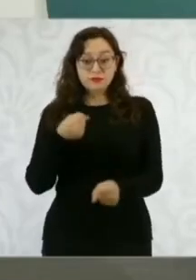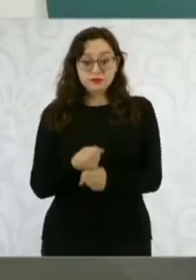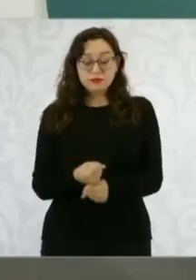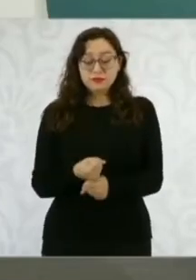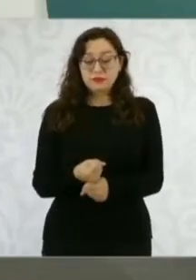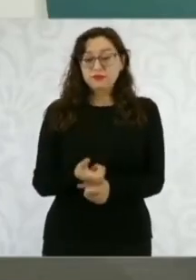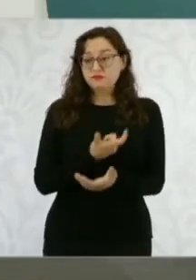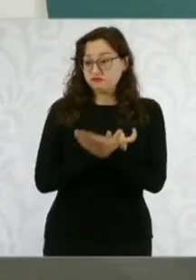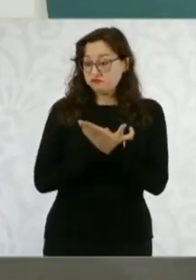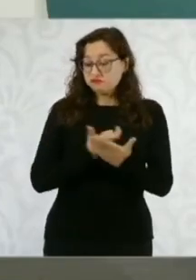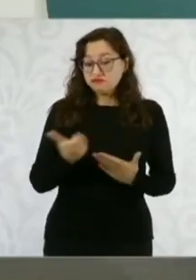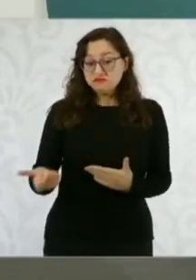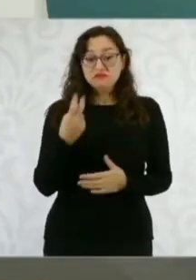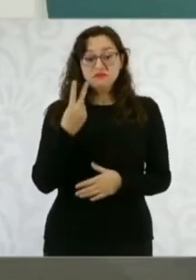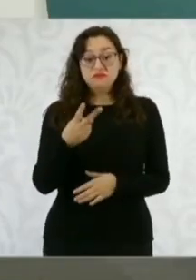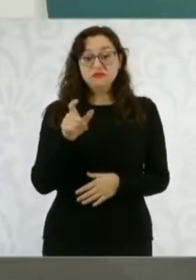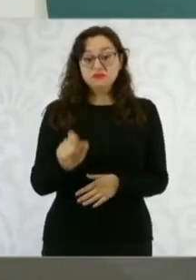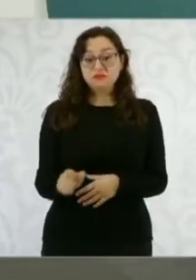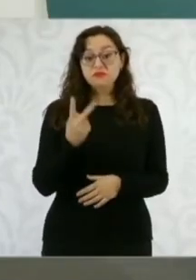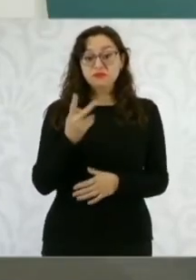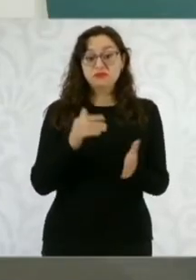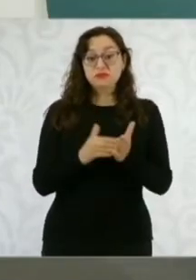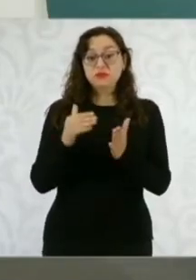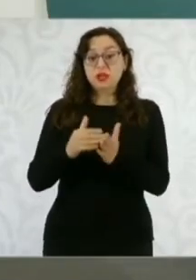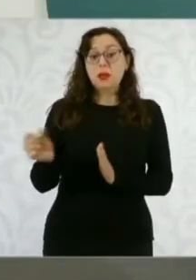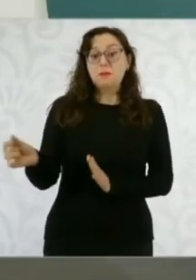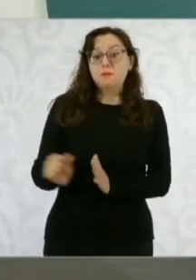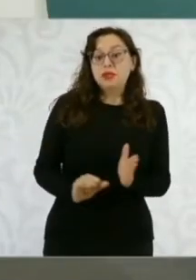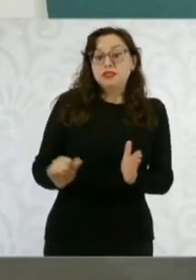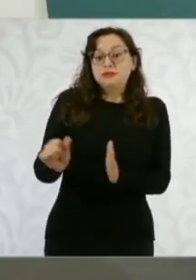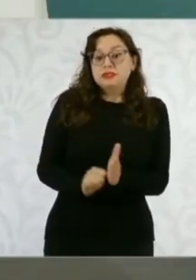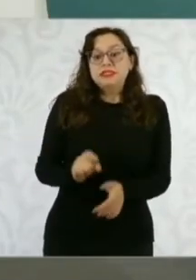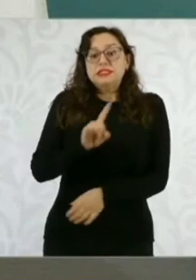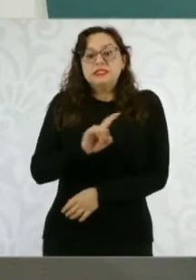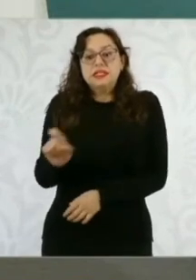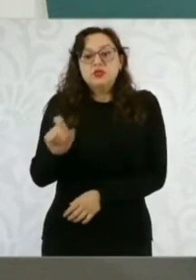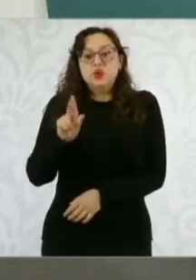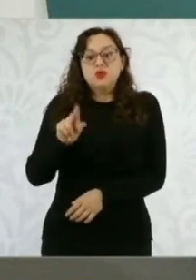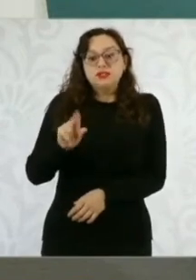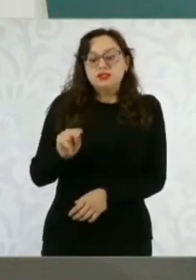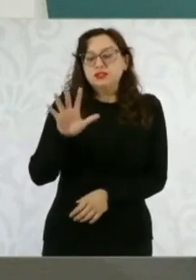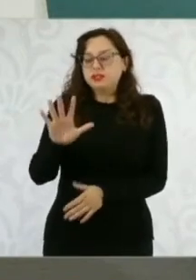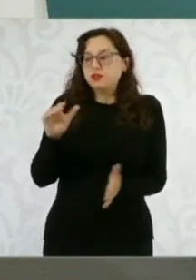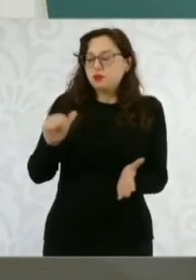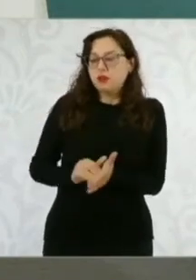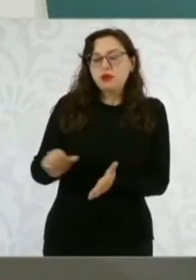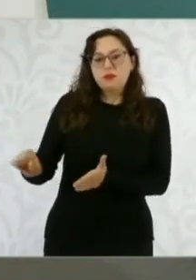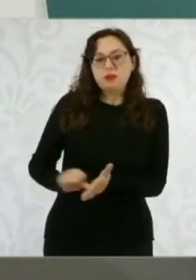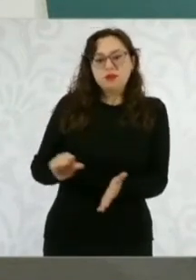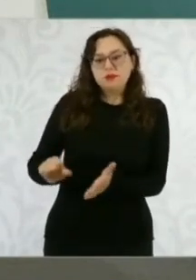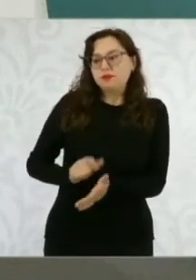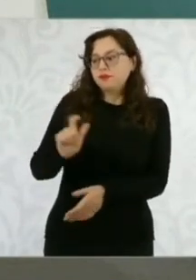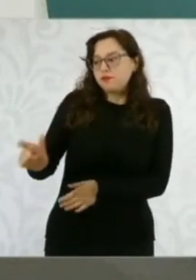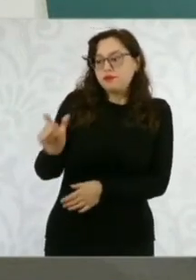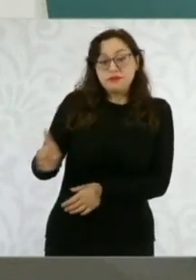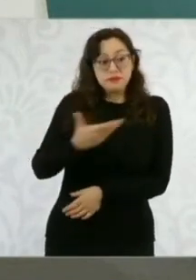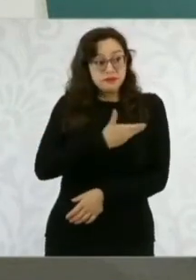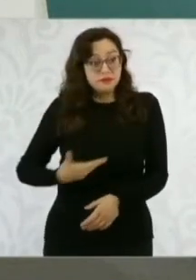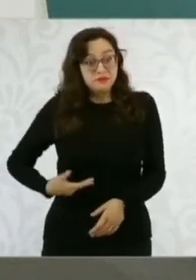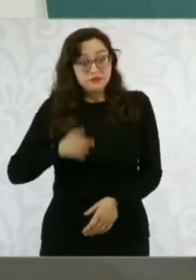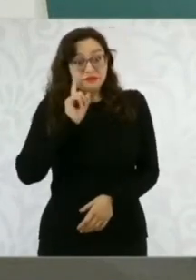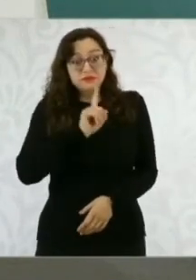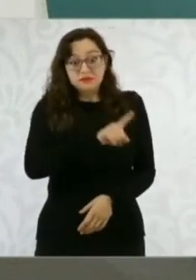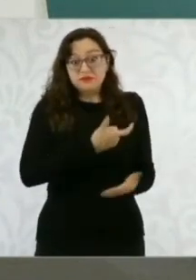2.2 millones, que equivale a 185,000 pesos mensuales, superior al salario de la presidenta.